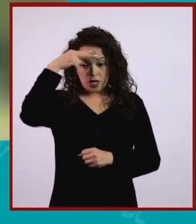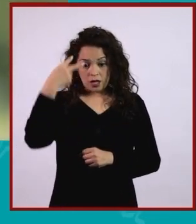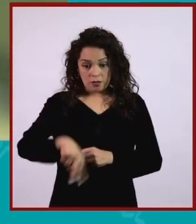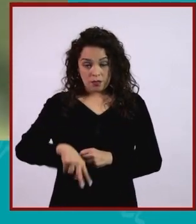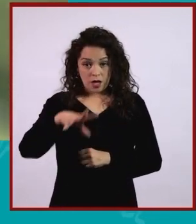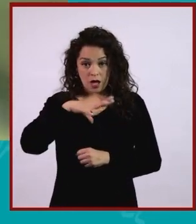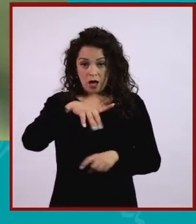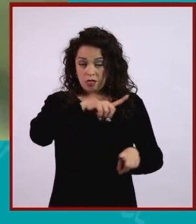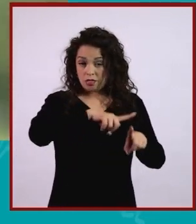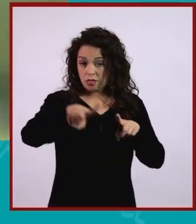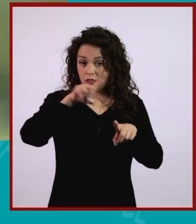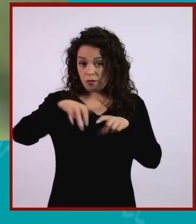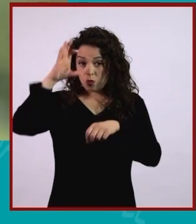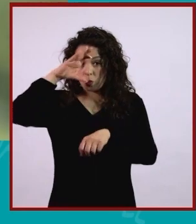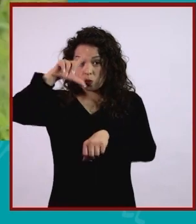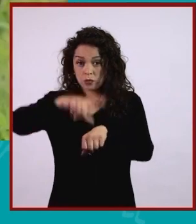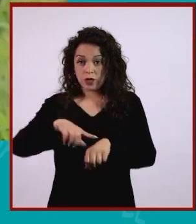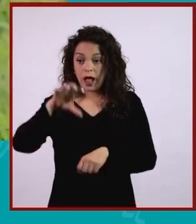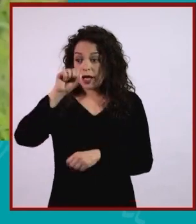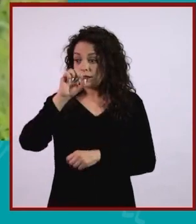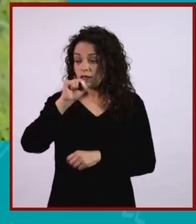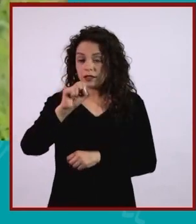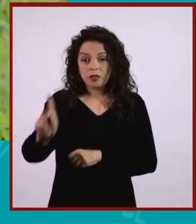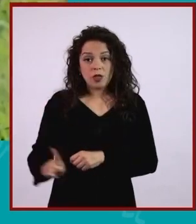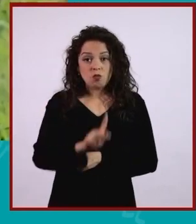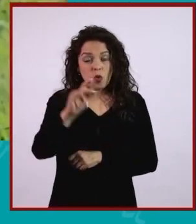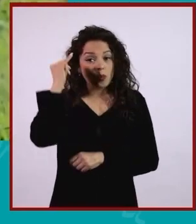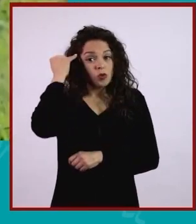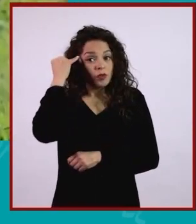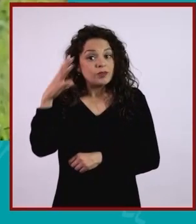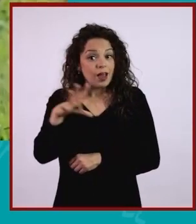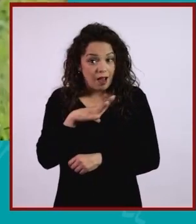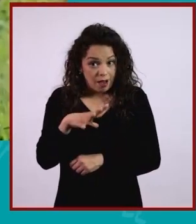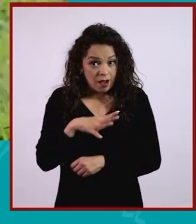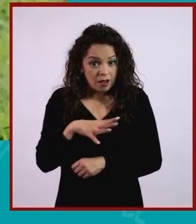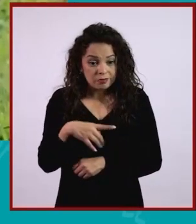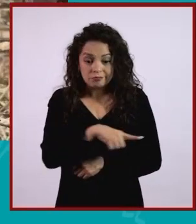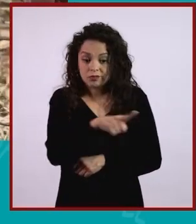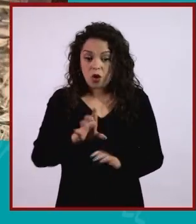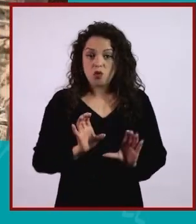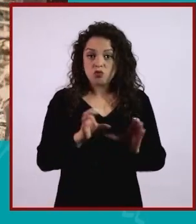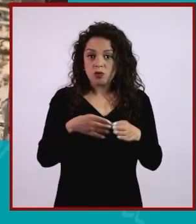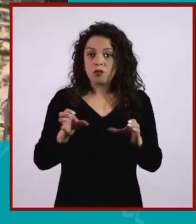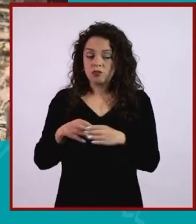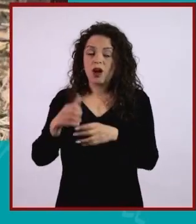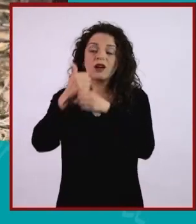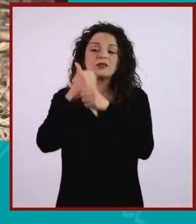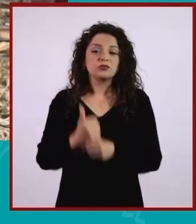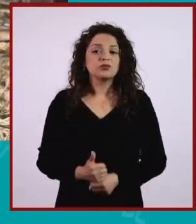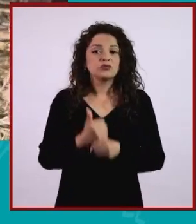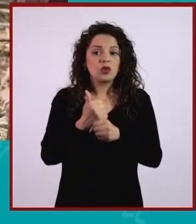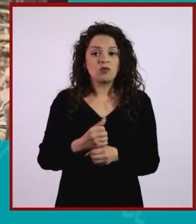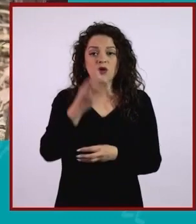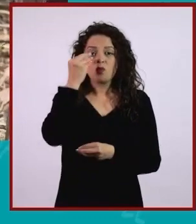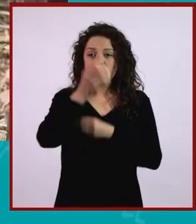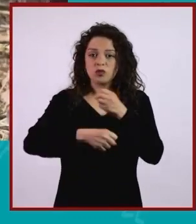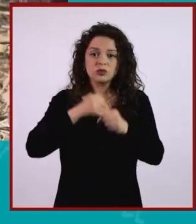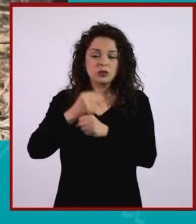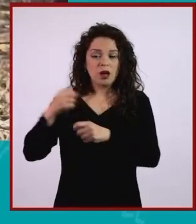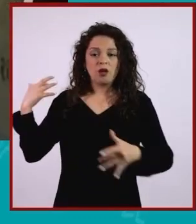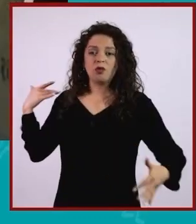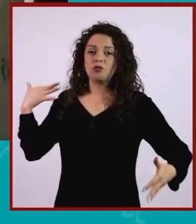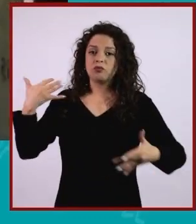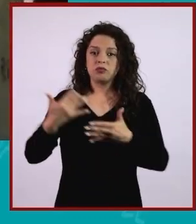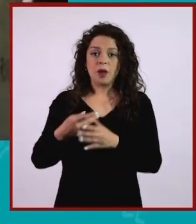considera una nación multicultural, conformada por más de 60 pueblos indígenas, estas comunidades han enfrentado grandes desafíos a lo largo de los